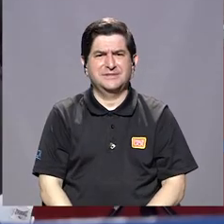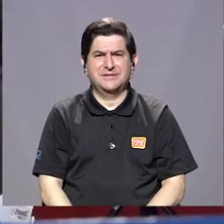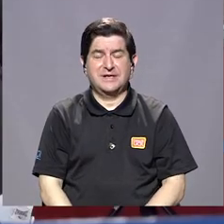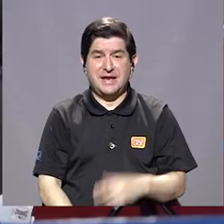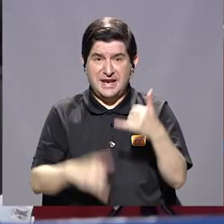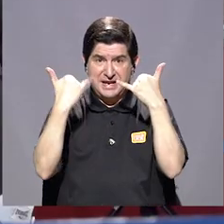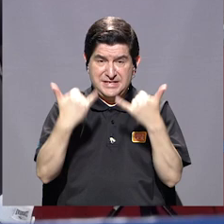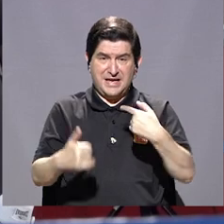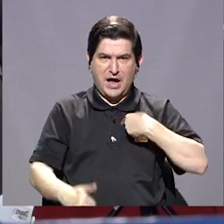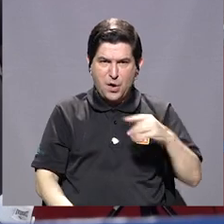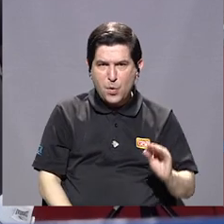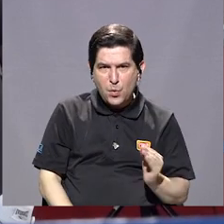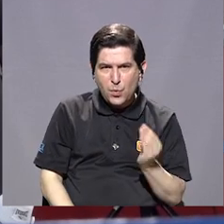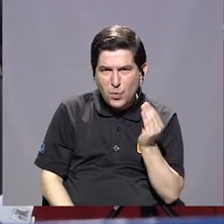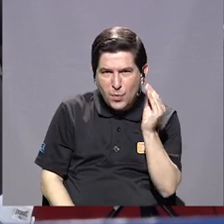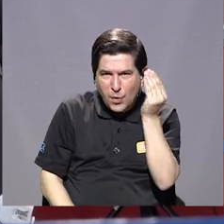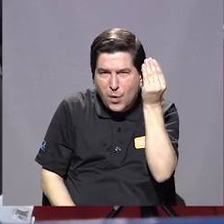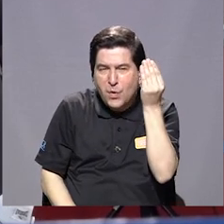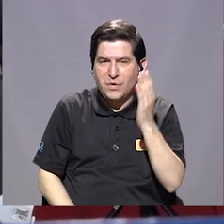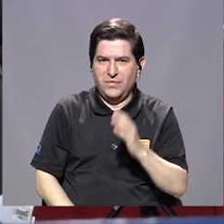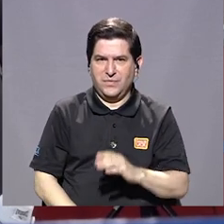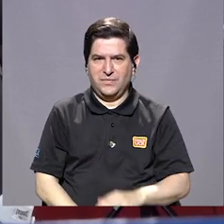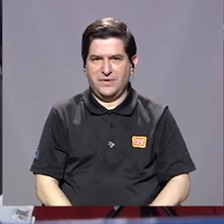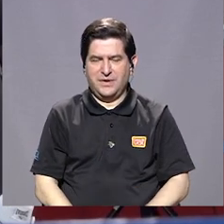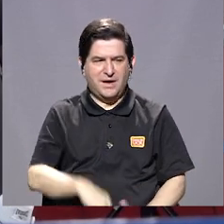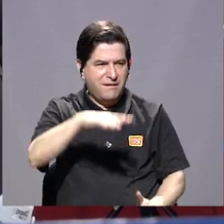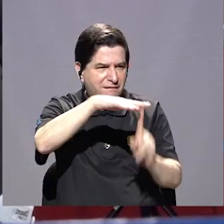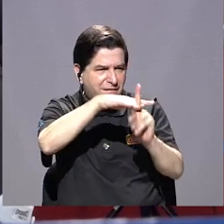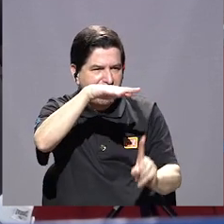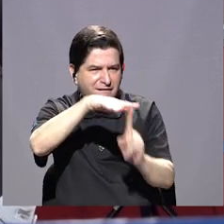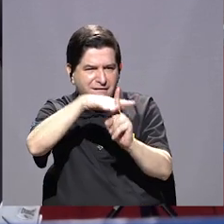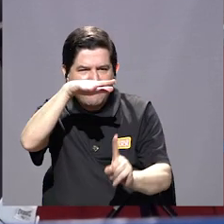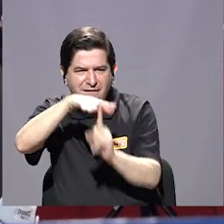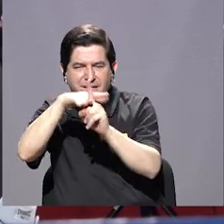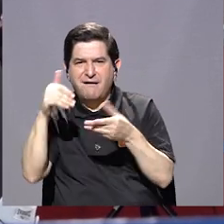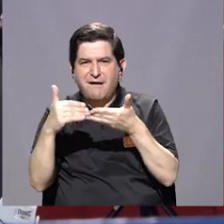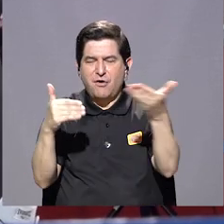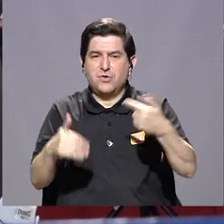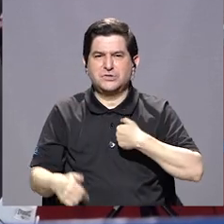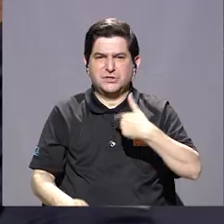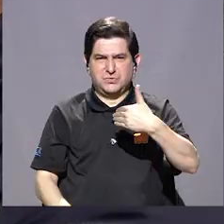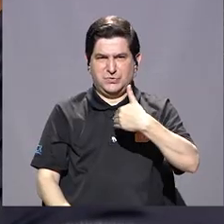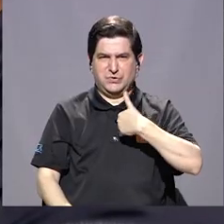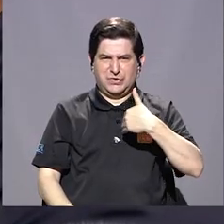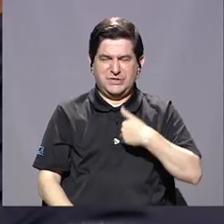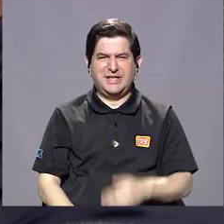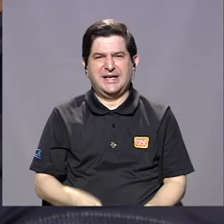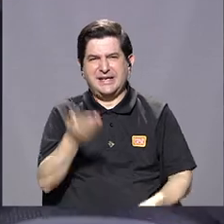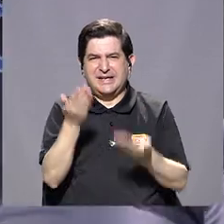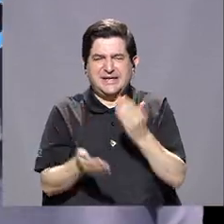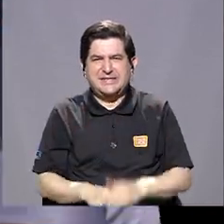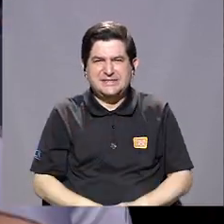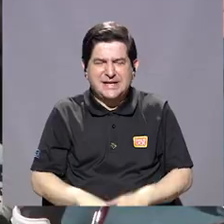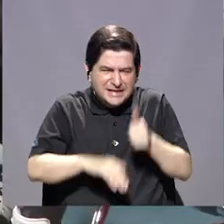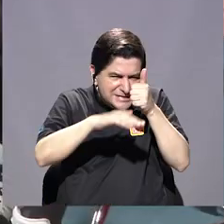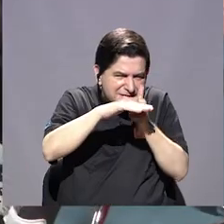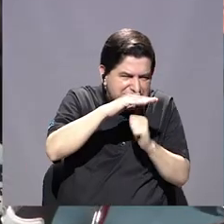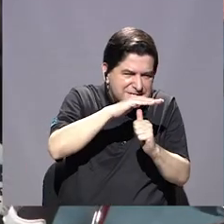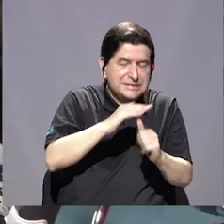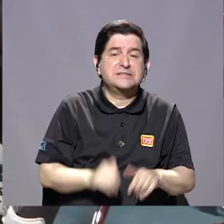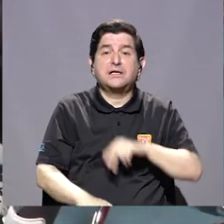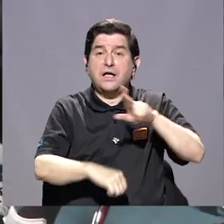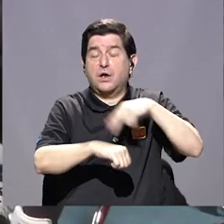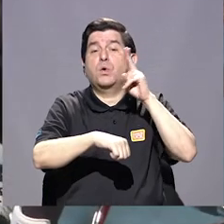cuando uno es adolescente empiezan a salir un montón de cosas que uno tiene guardadas y como es